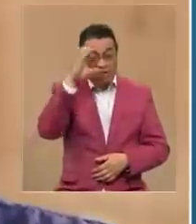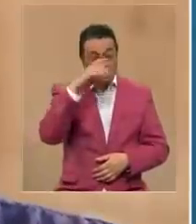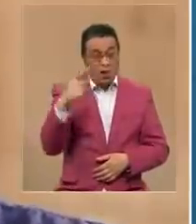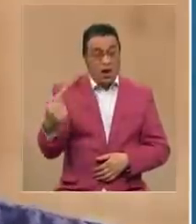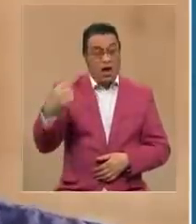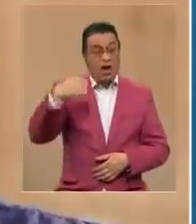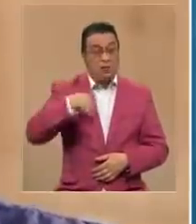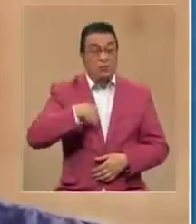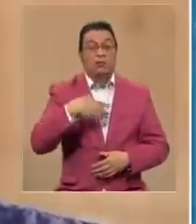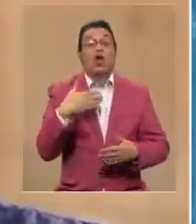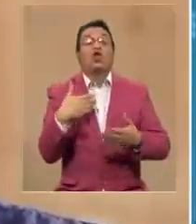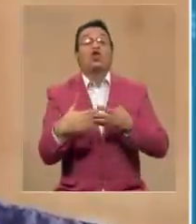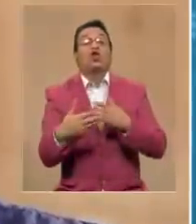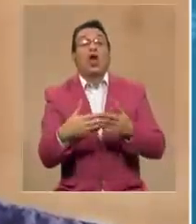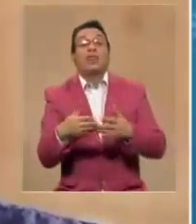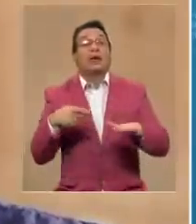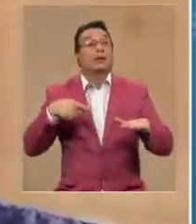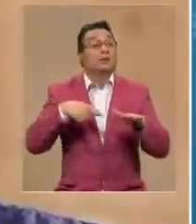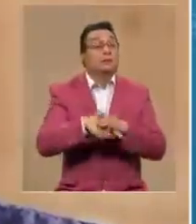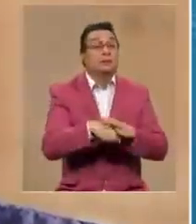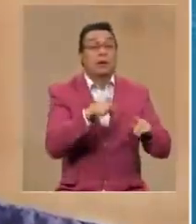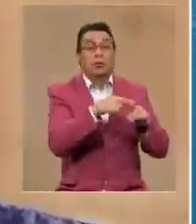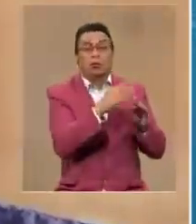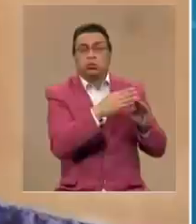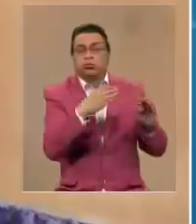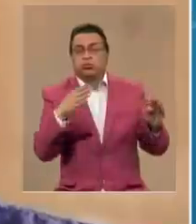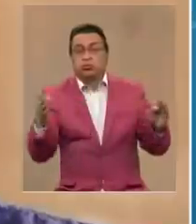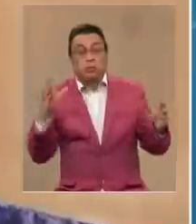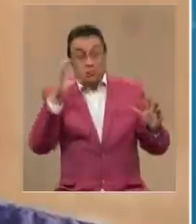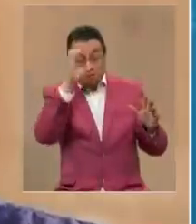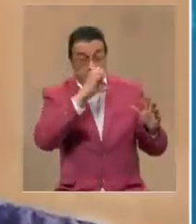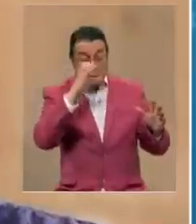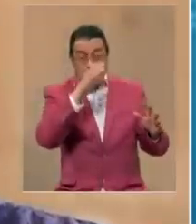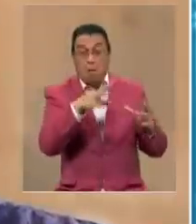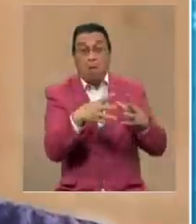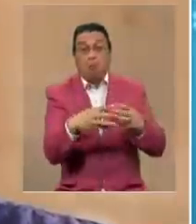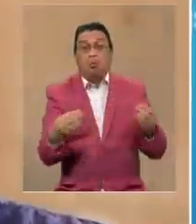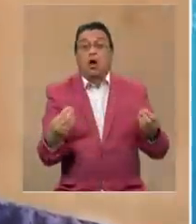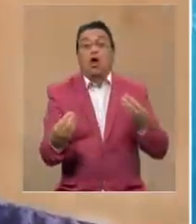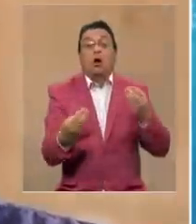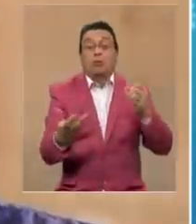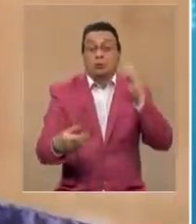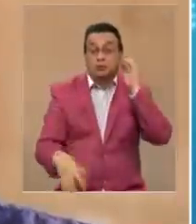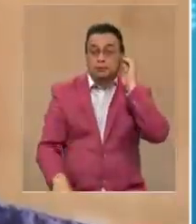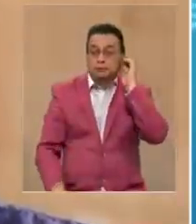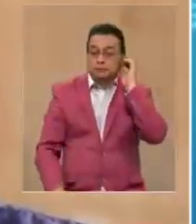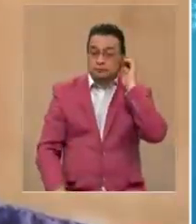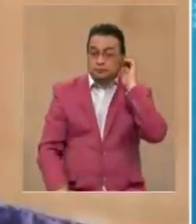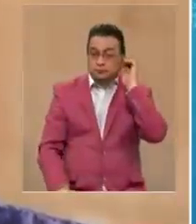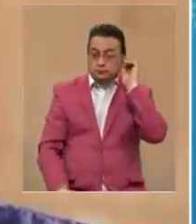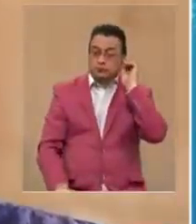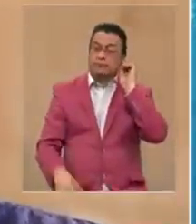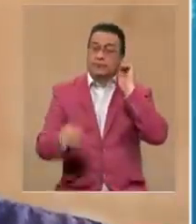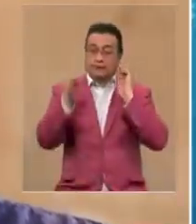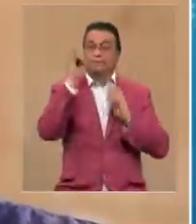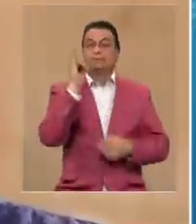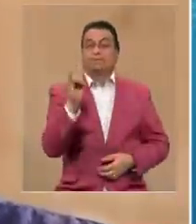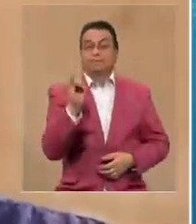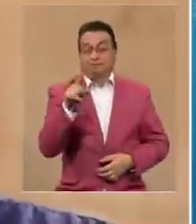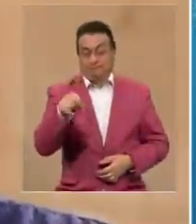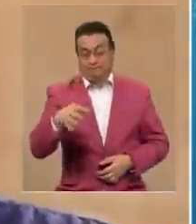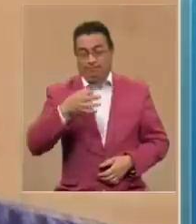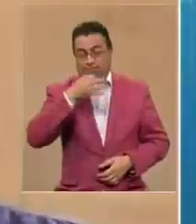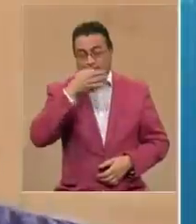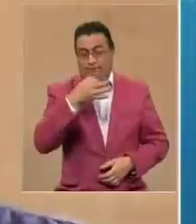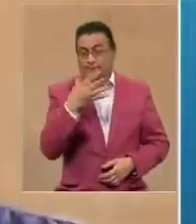se encontró todo este tiempo? ¿No se le había podido ubicar? Sí, fíjate que lo que les vamos a contar